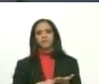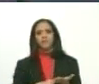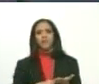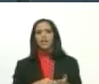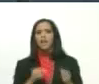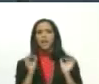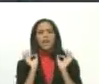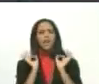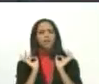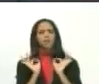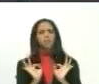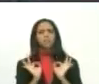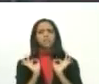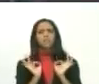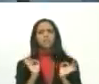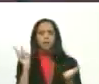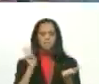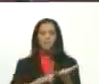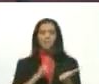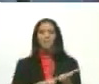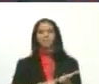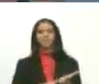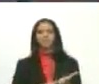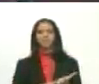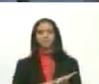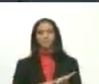pura y la genuina verdad.